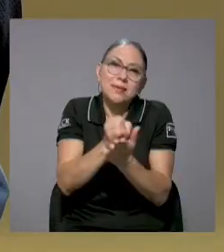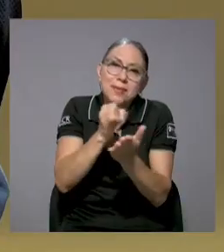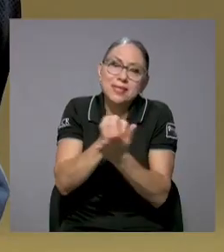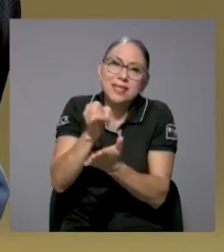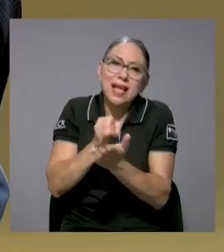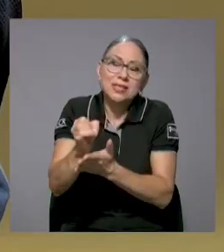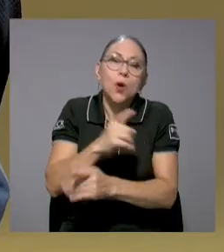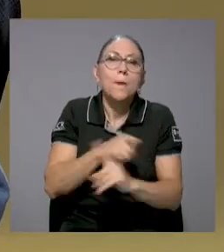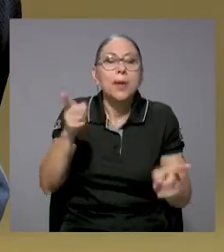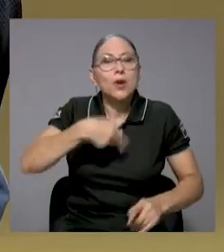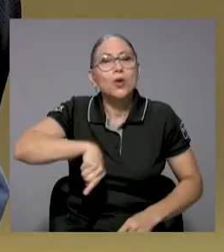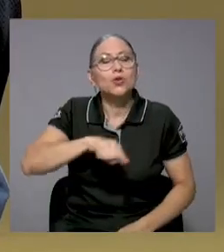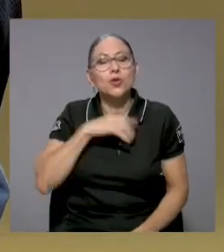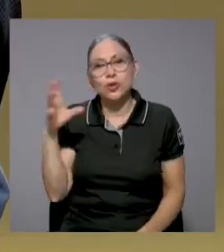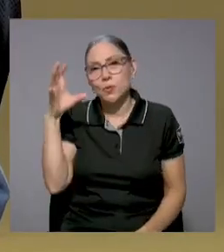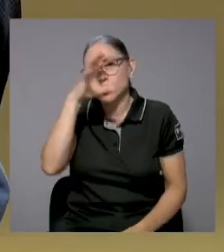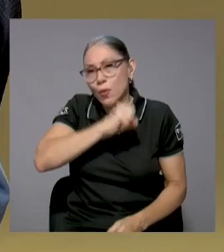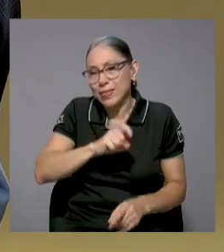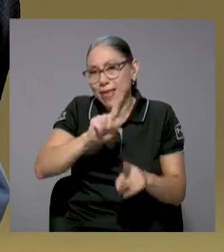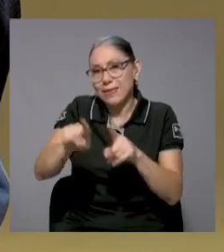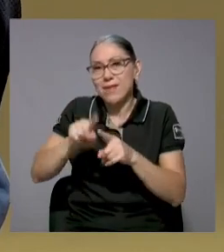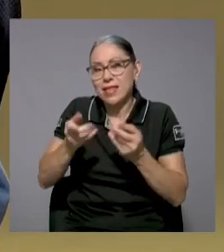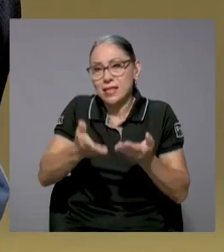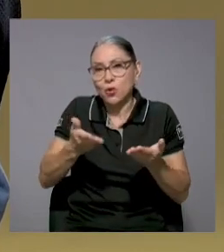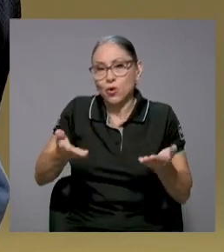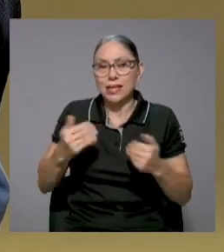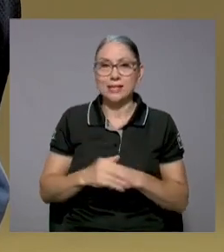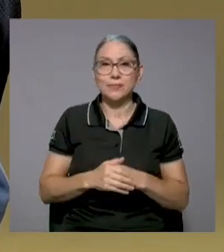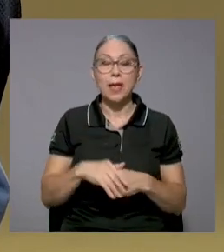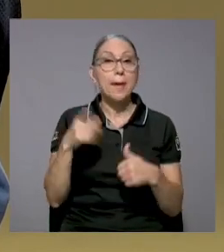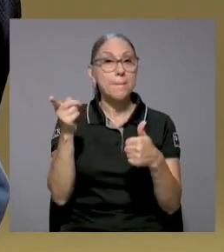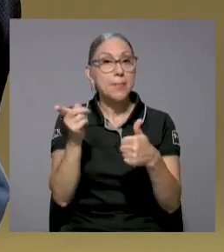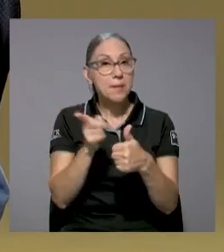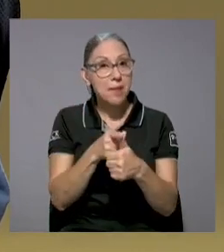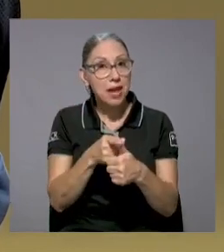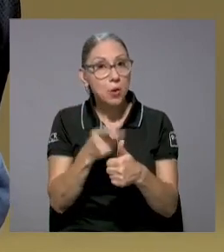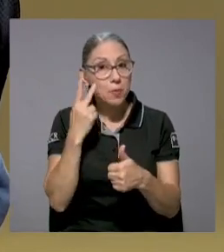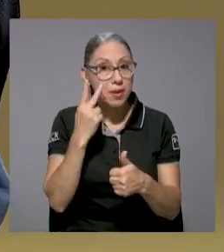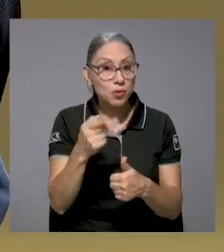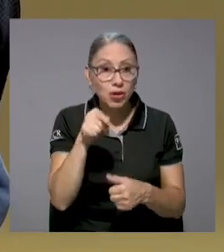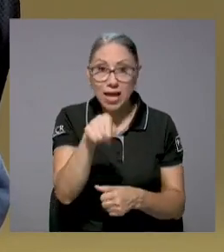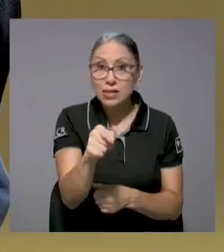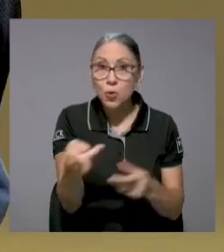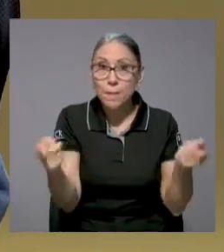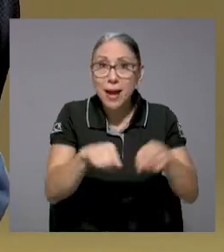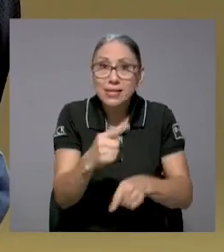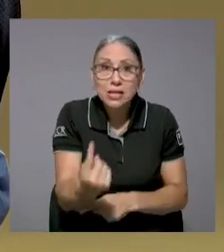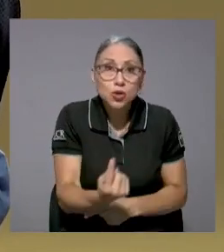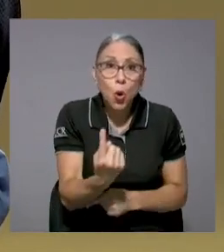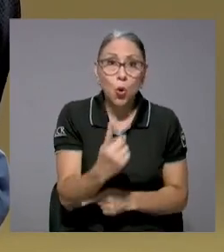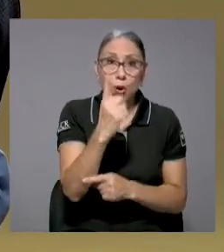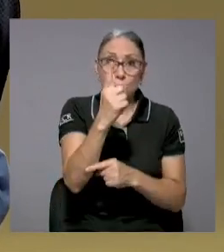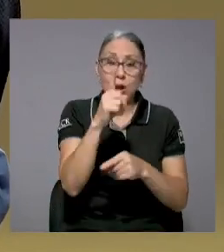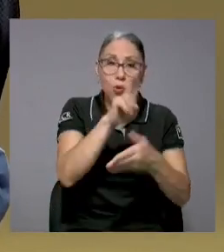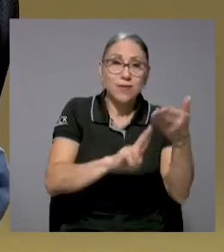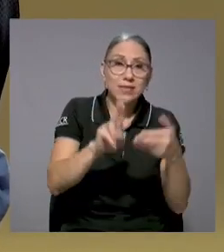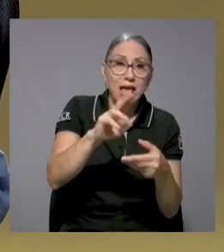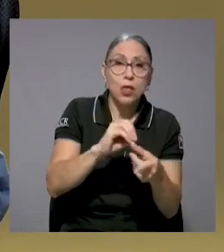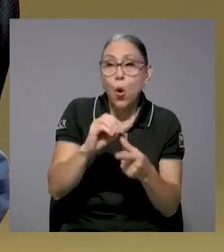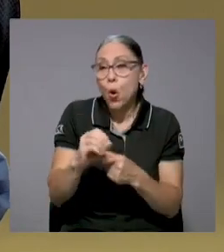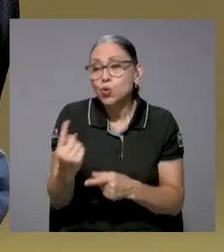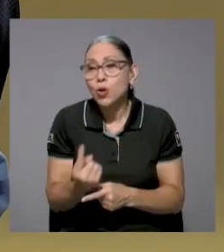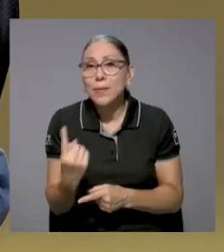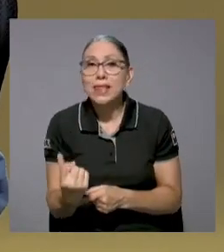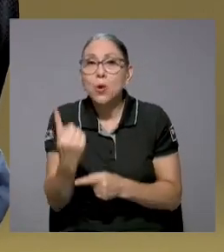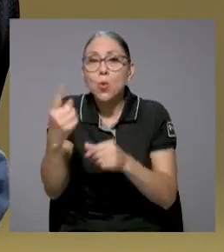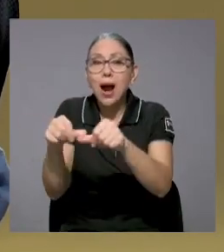cosas. Primero, descartamos que fuera una única universidad o una única área de conocimiento, o tal vez una carrera de gran matrícula